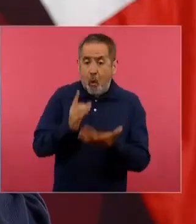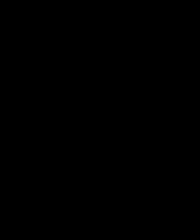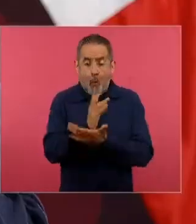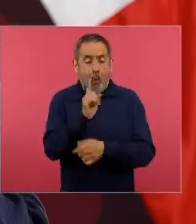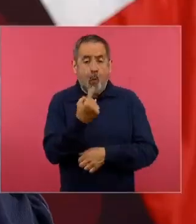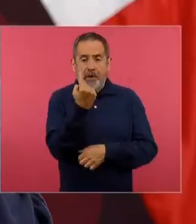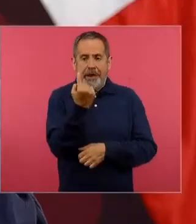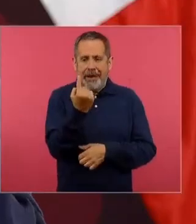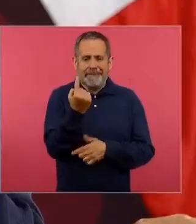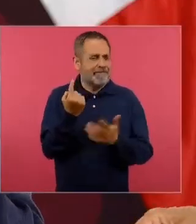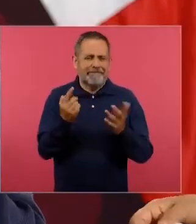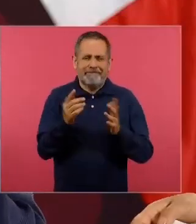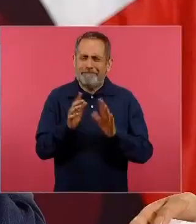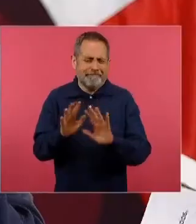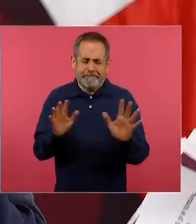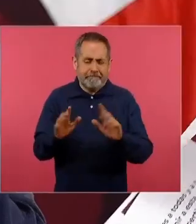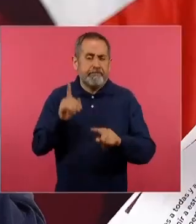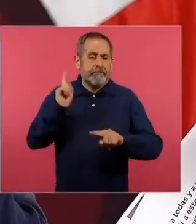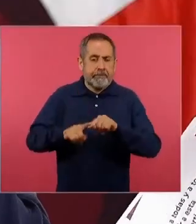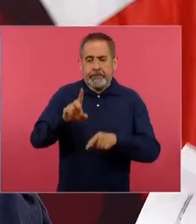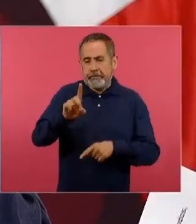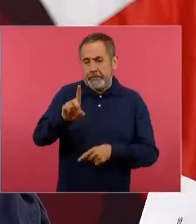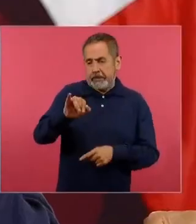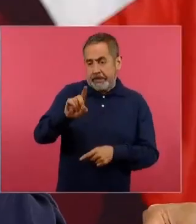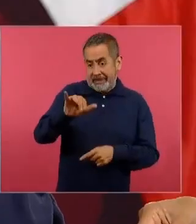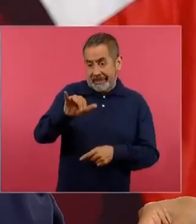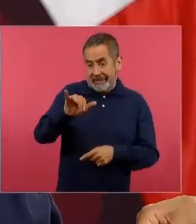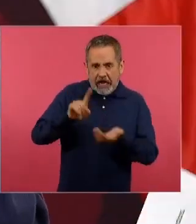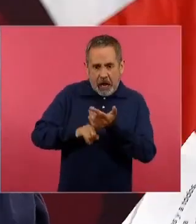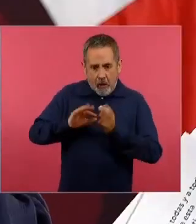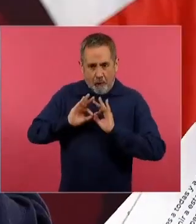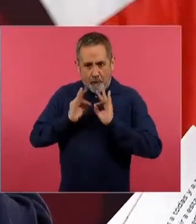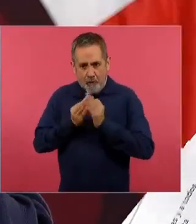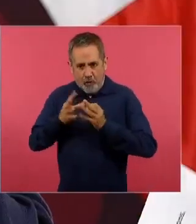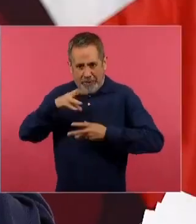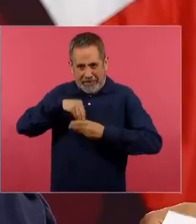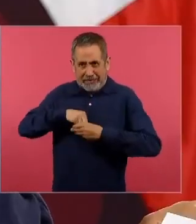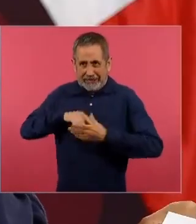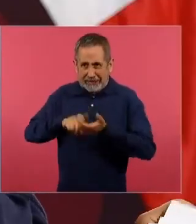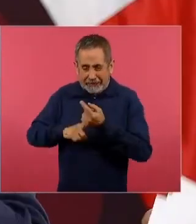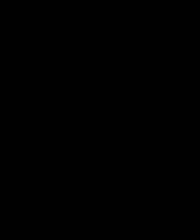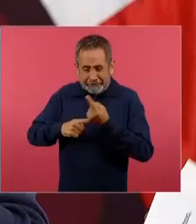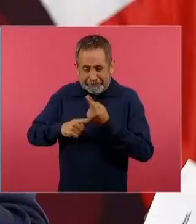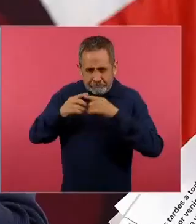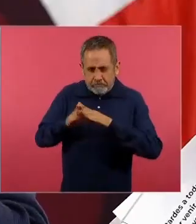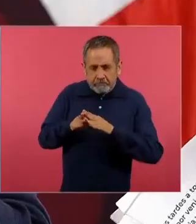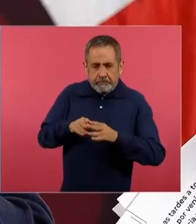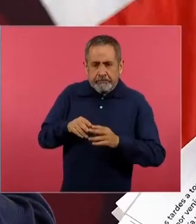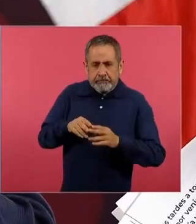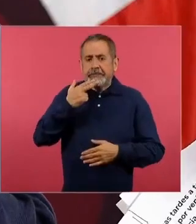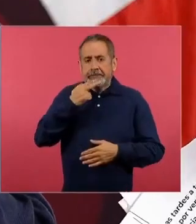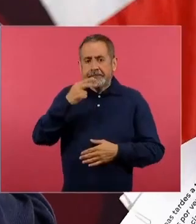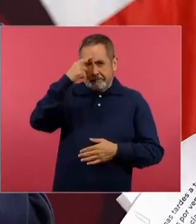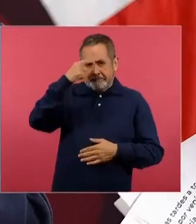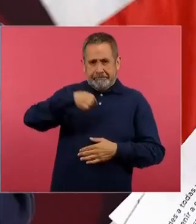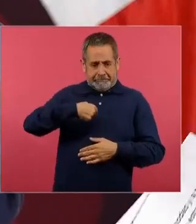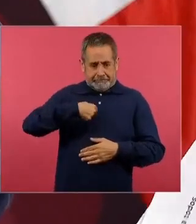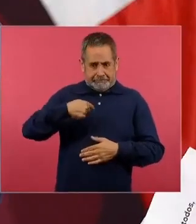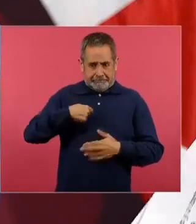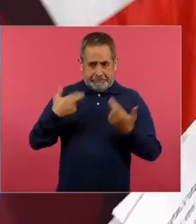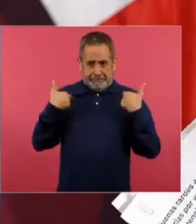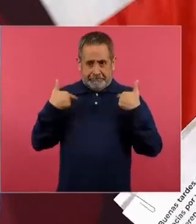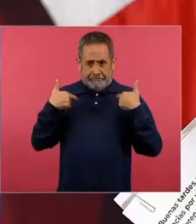Sino que la didáctica lo que puede hacer es ayudarle al profesor o profesora en